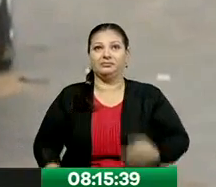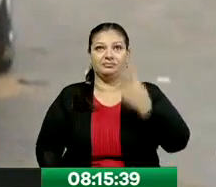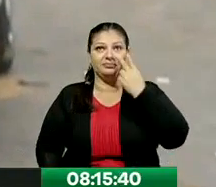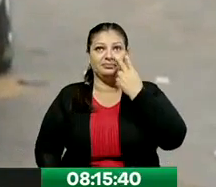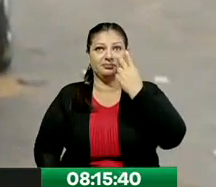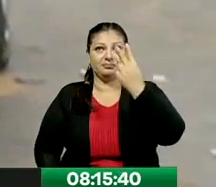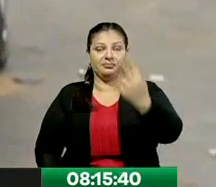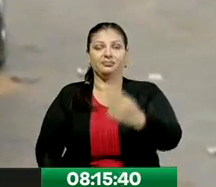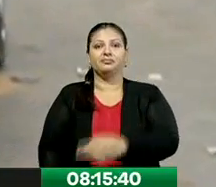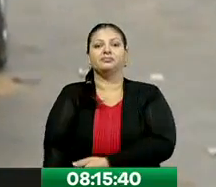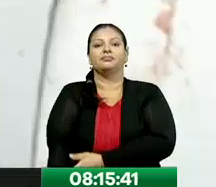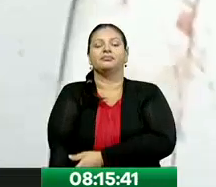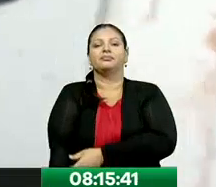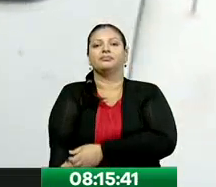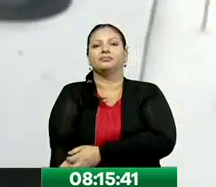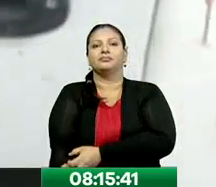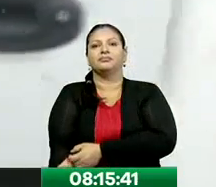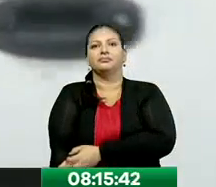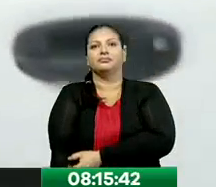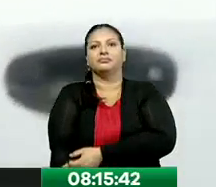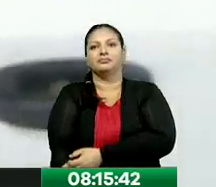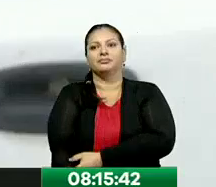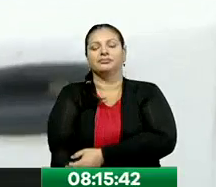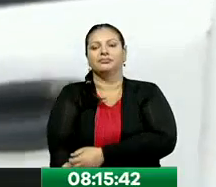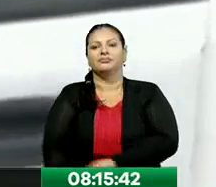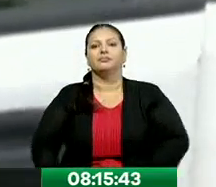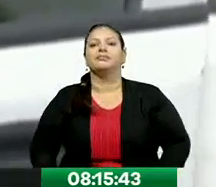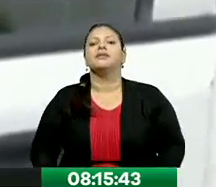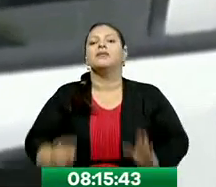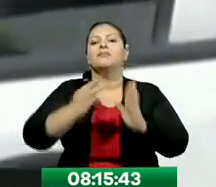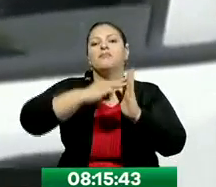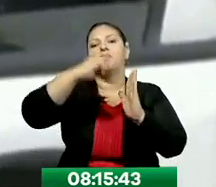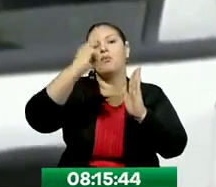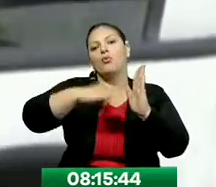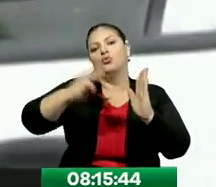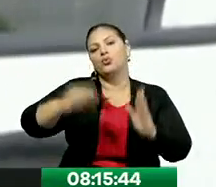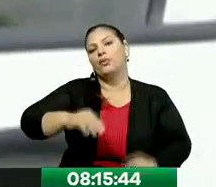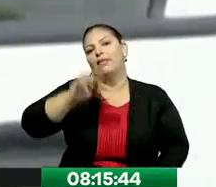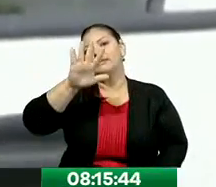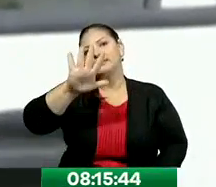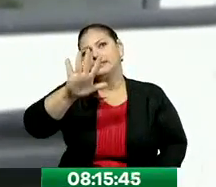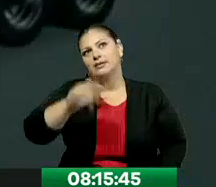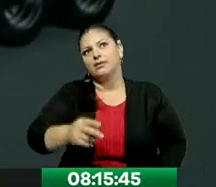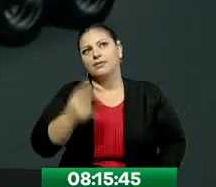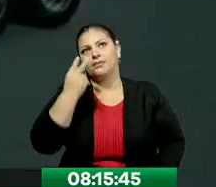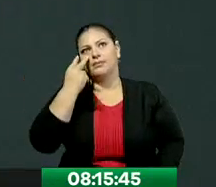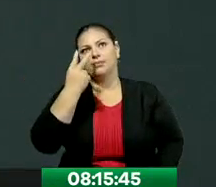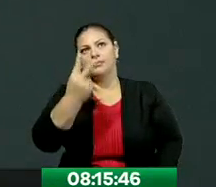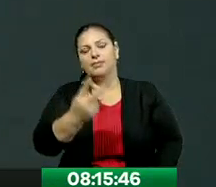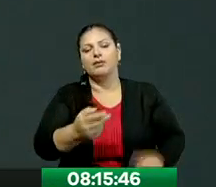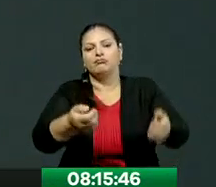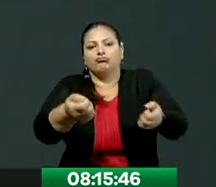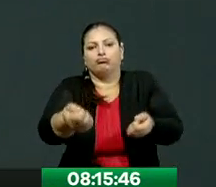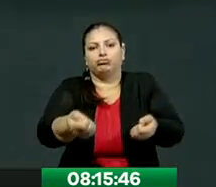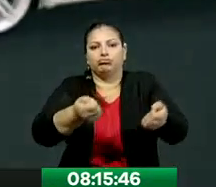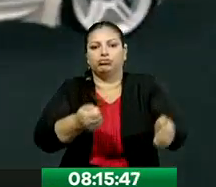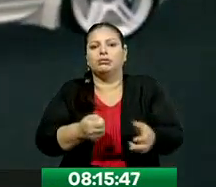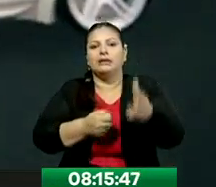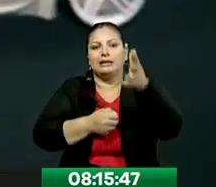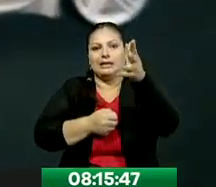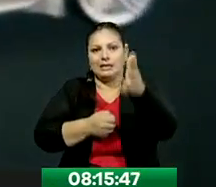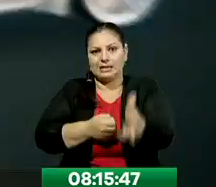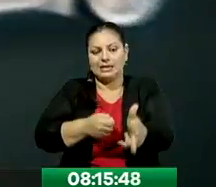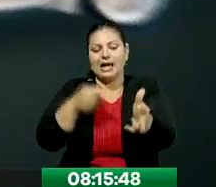manuel gómez lince a la altura de la quinta etapa de mucho lote el conductor de este auto impactó fuertemente contra